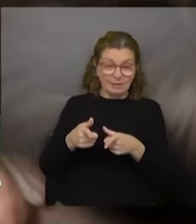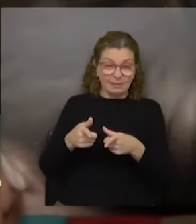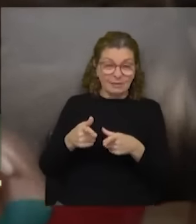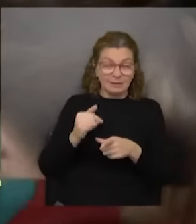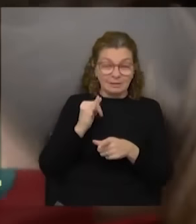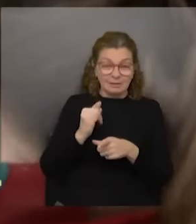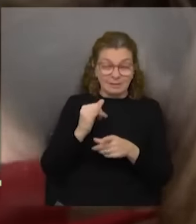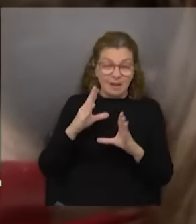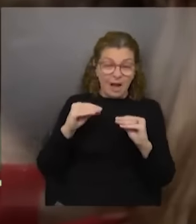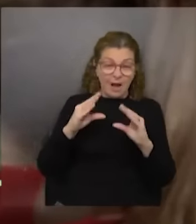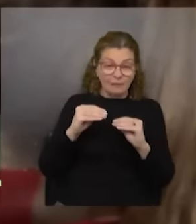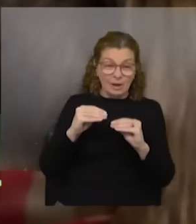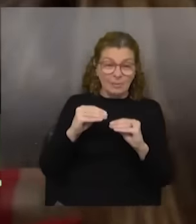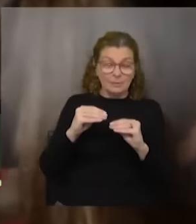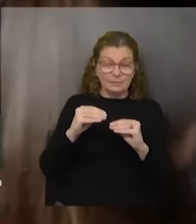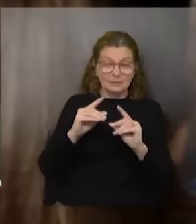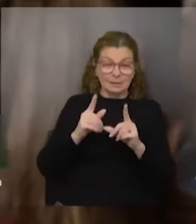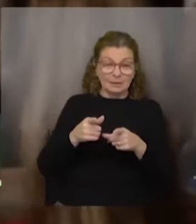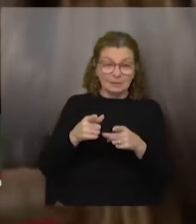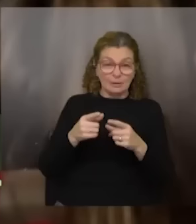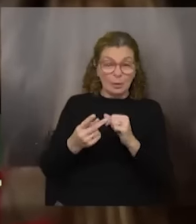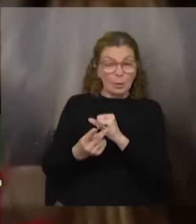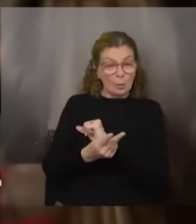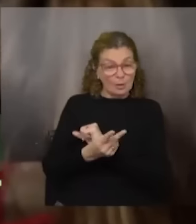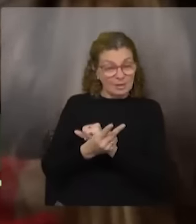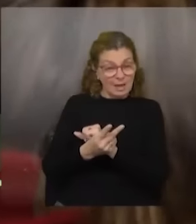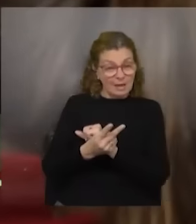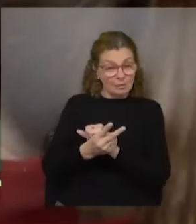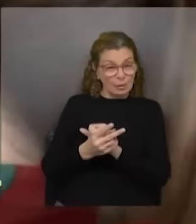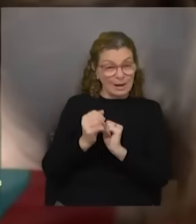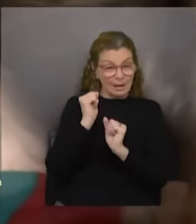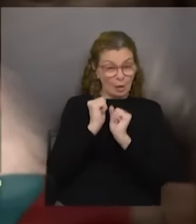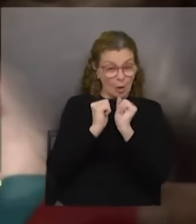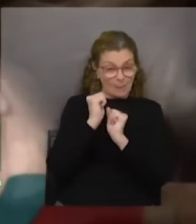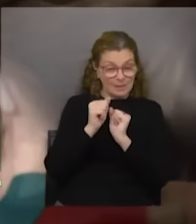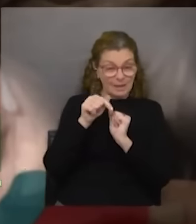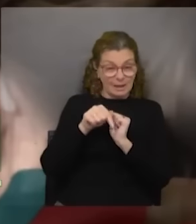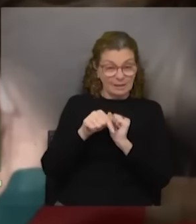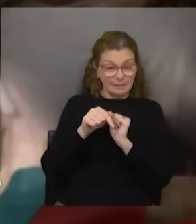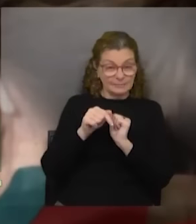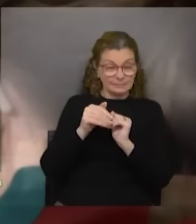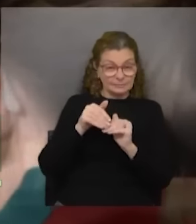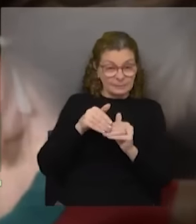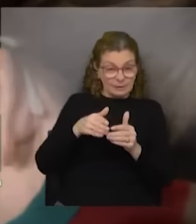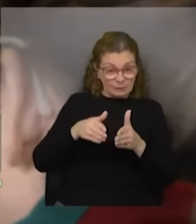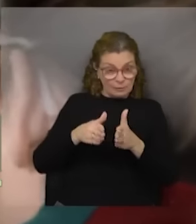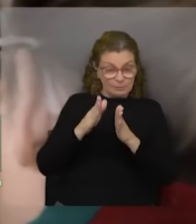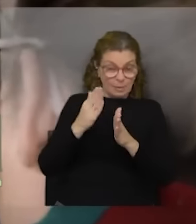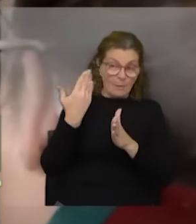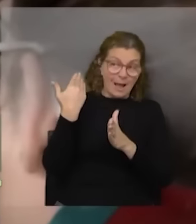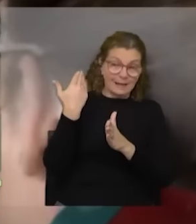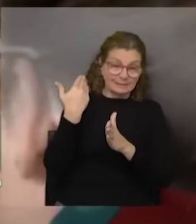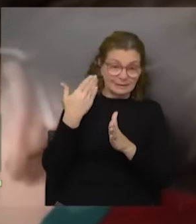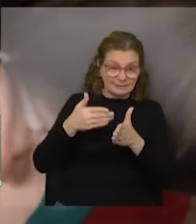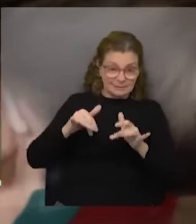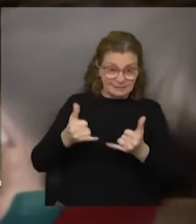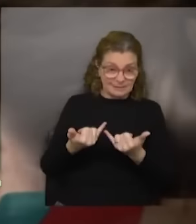si si hablamos de los cuidados en la macroeconomía Y por supuesto que ahí es una línea que viene de mucho